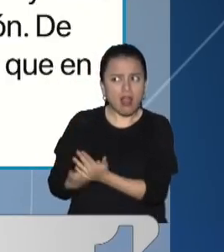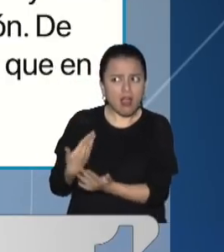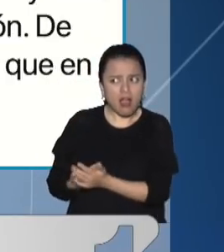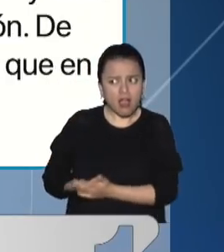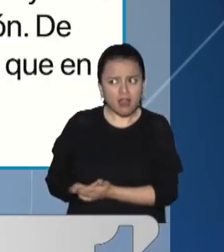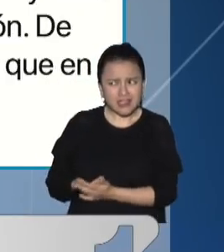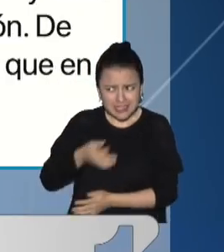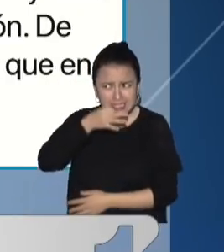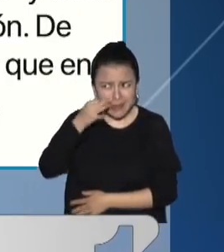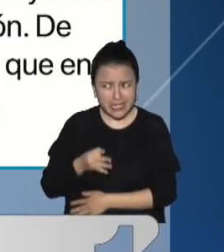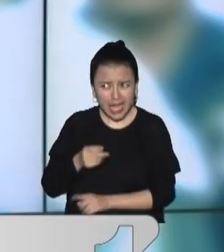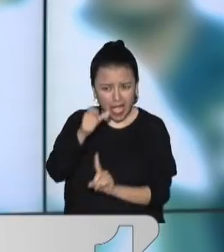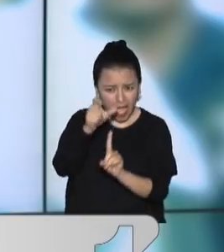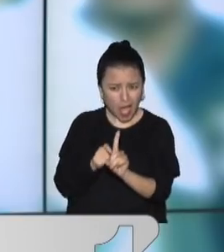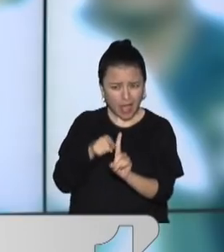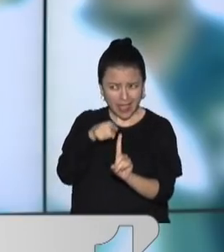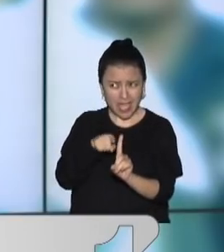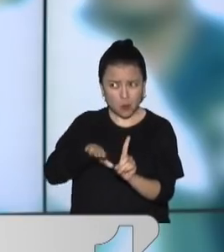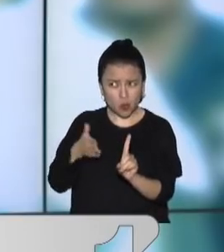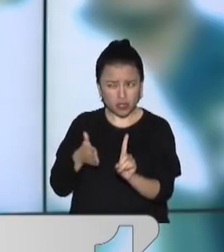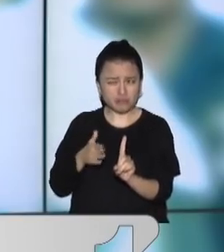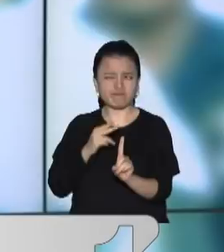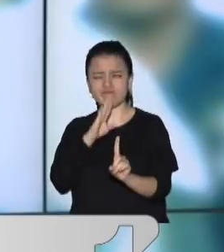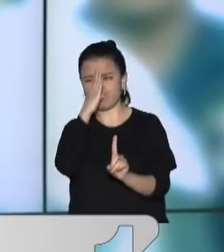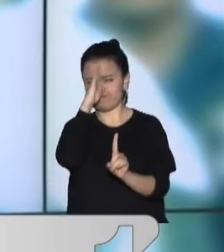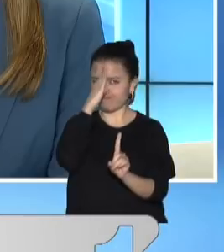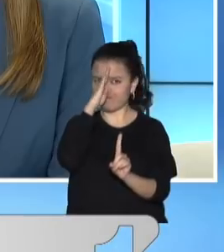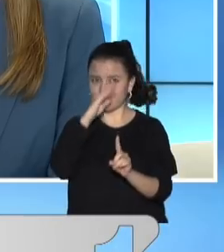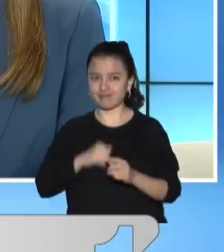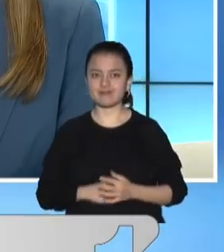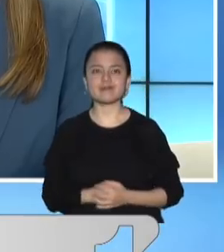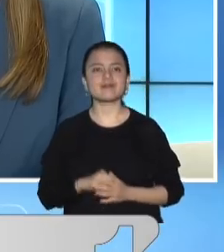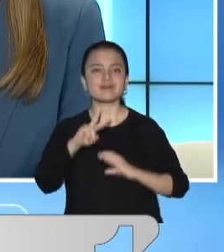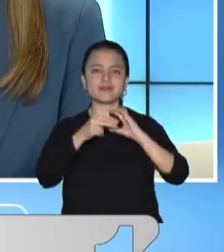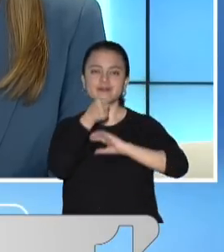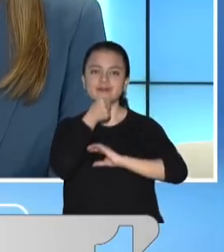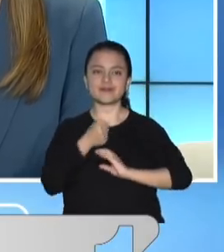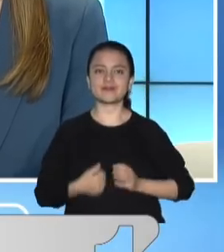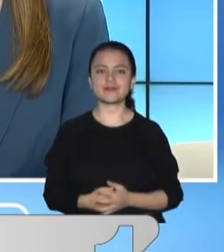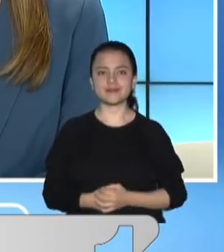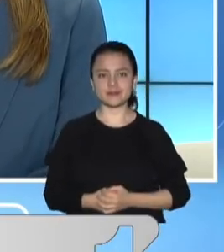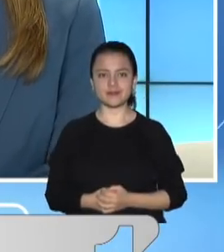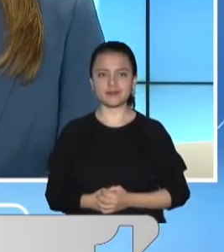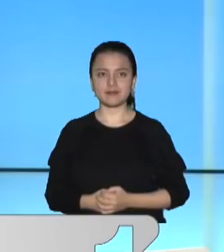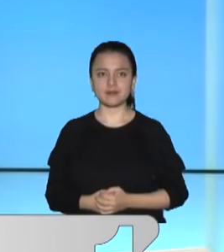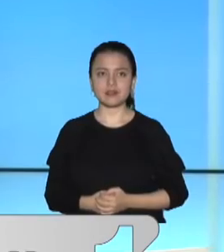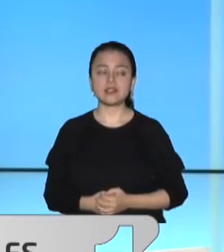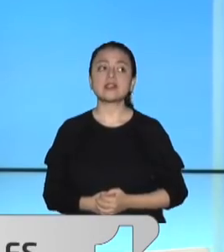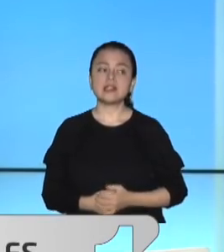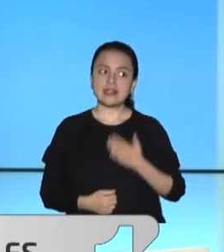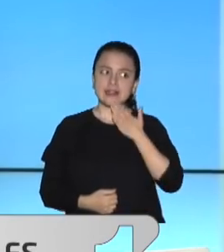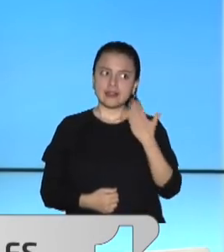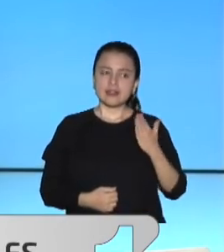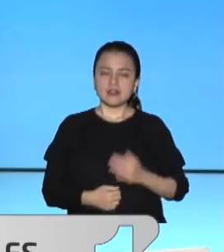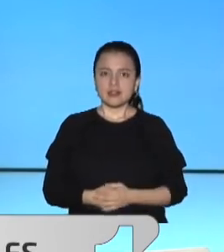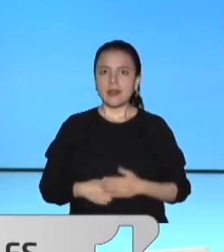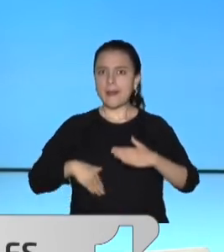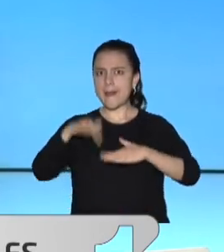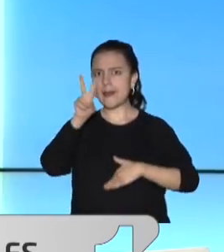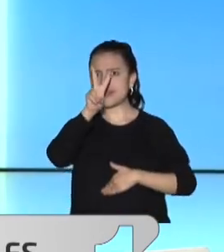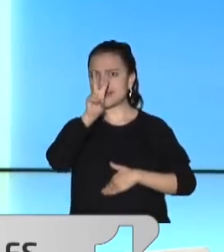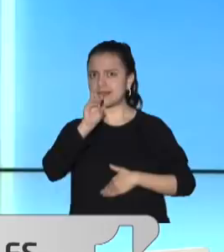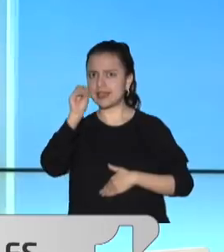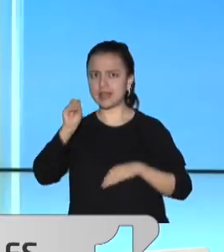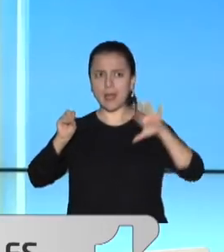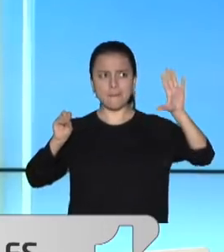verificación. Es la información por el momento. Didier Chica, Noticentro 1, CMI. Didier, muchas gracias. Más de 70 bloqueos tienen